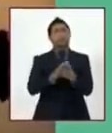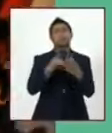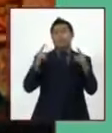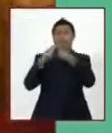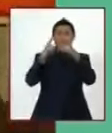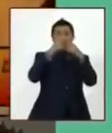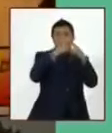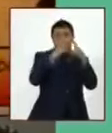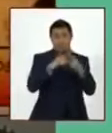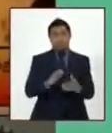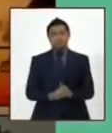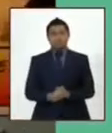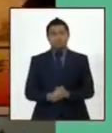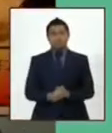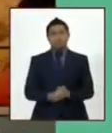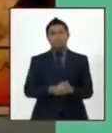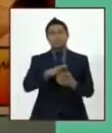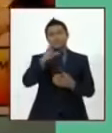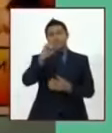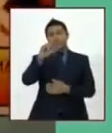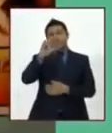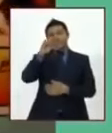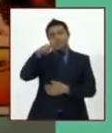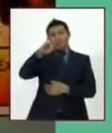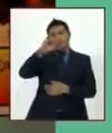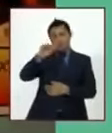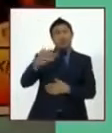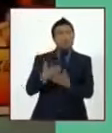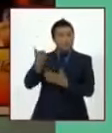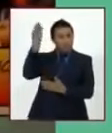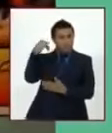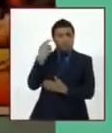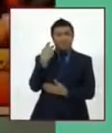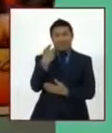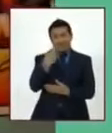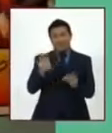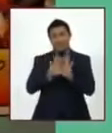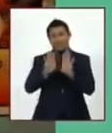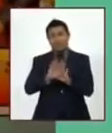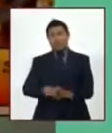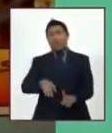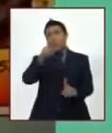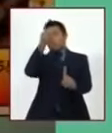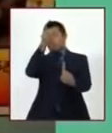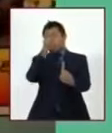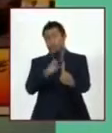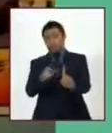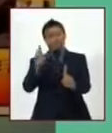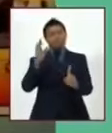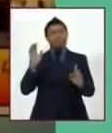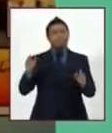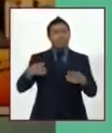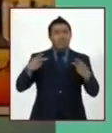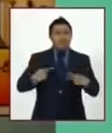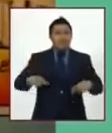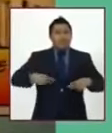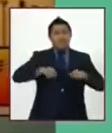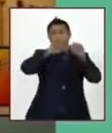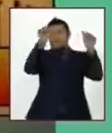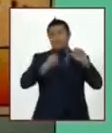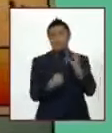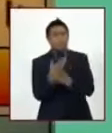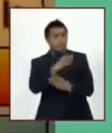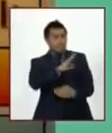sacra. En la colonia, esta corriente artística recibió un carácter propio por parte de los artistas de Nueva España, por lo que